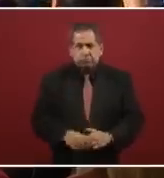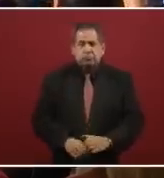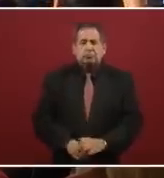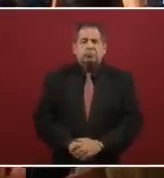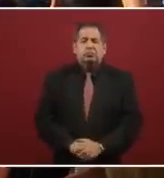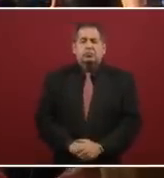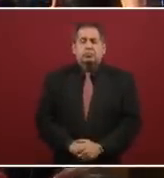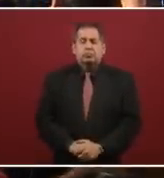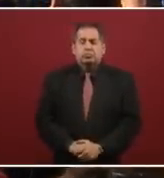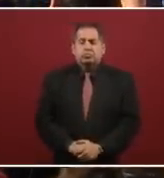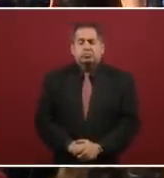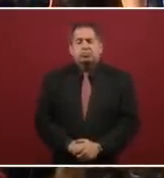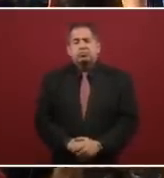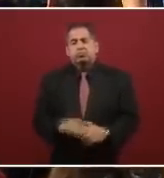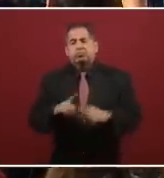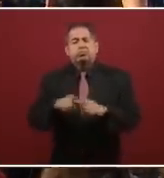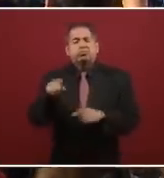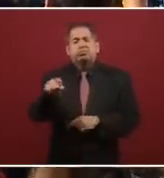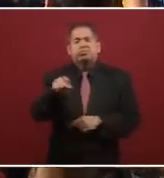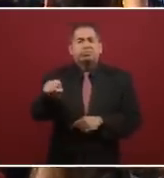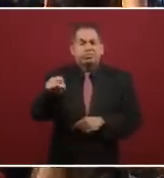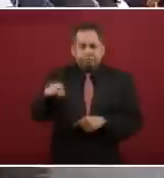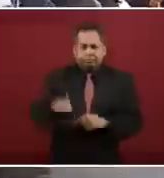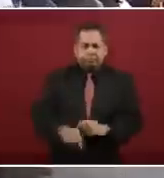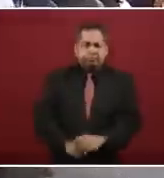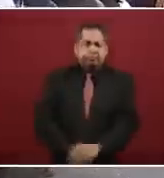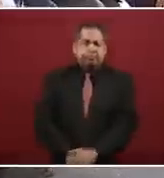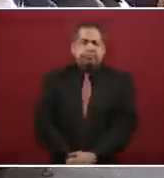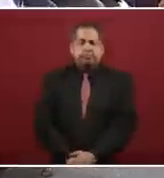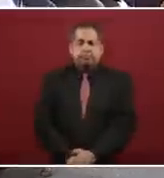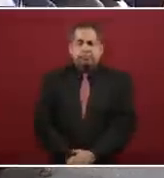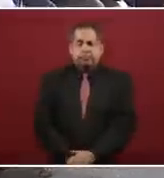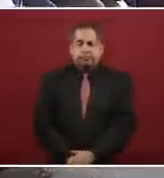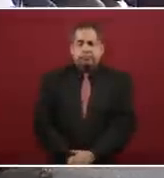A ver, pero por allá quedaba otra compañera.